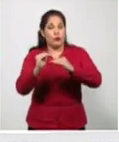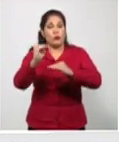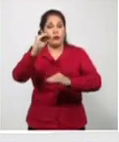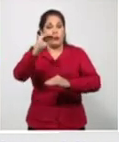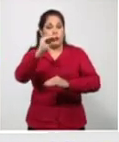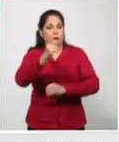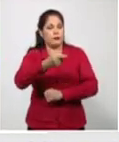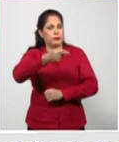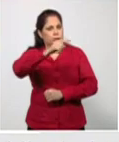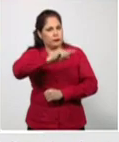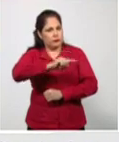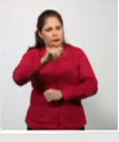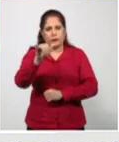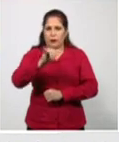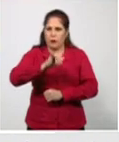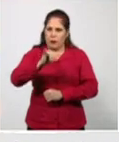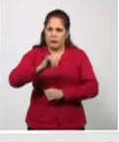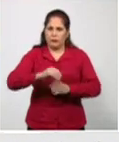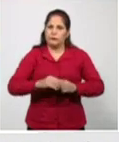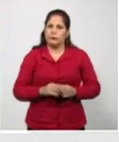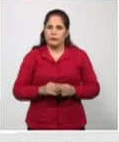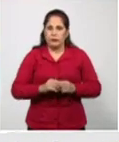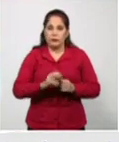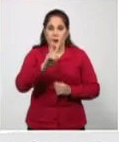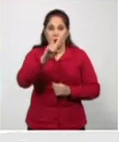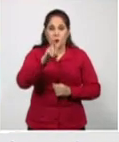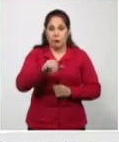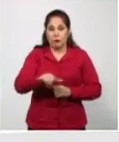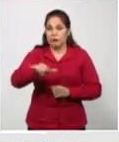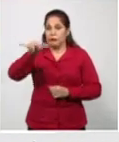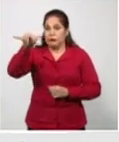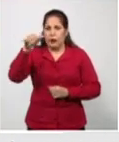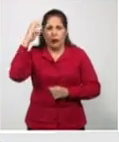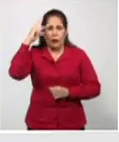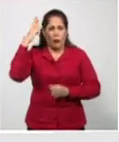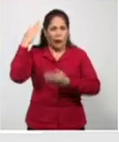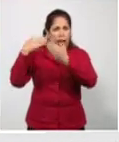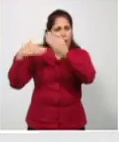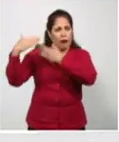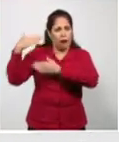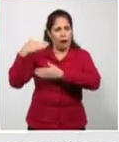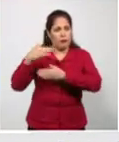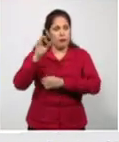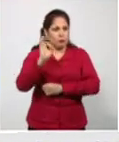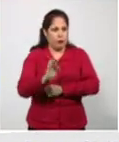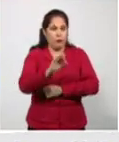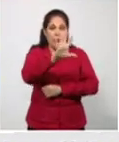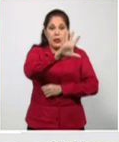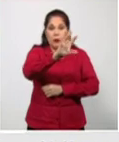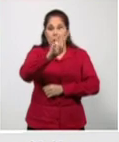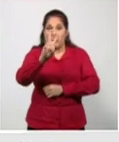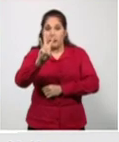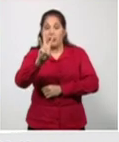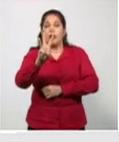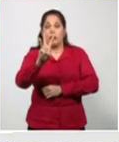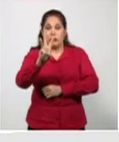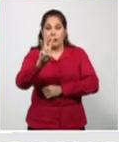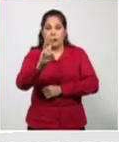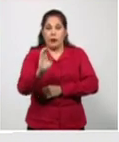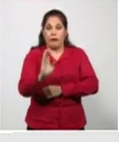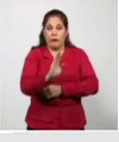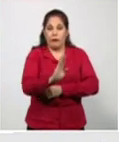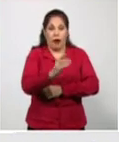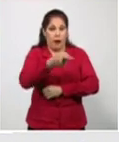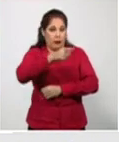de ayer también. Los 2 evacuados que siempre mencionamos, los 53 que han retornado con uno en el día de